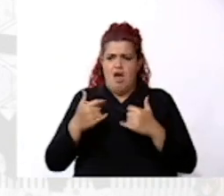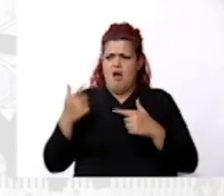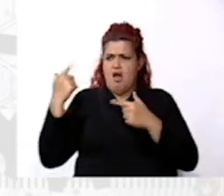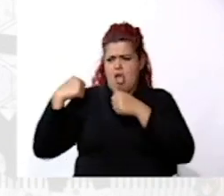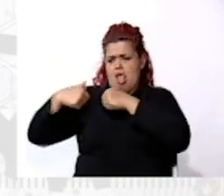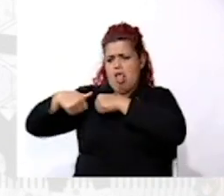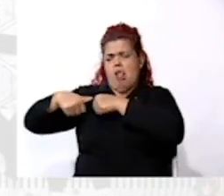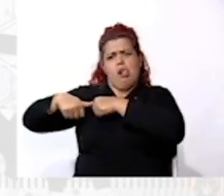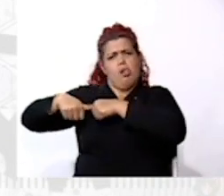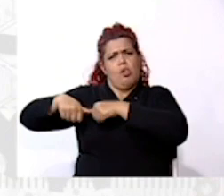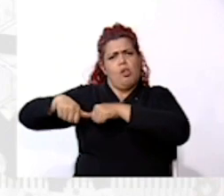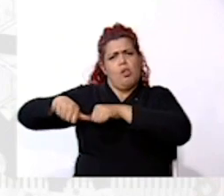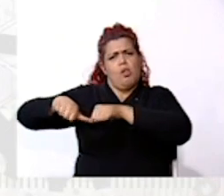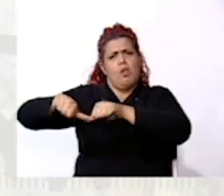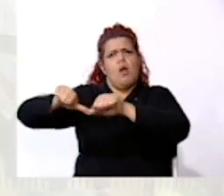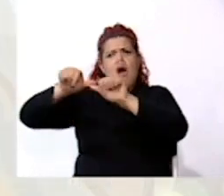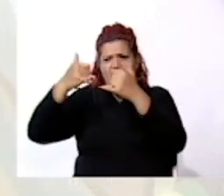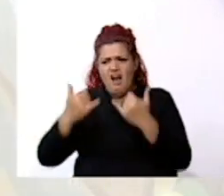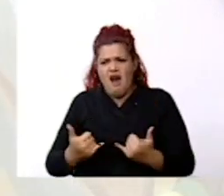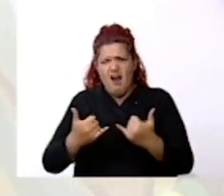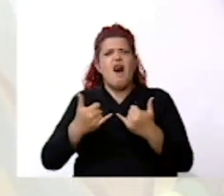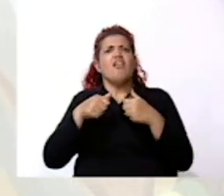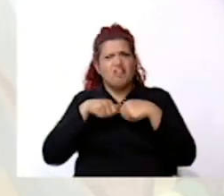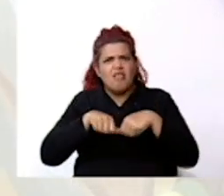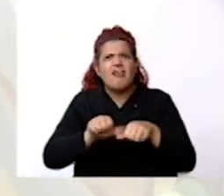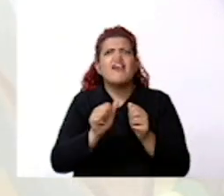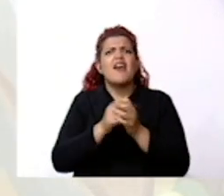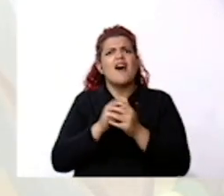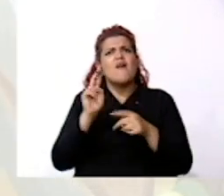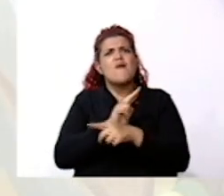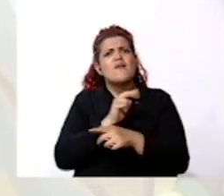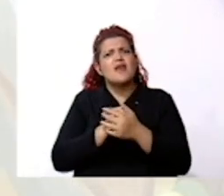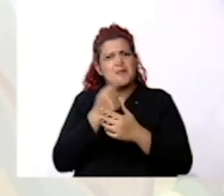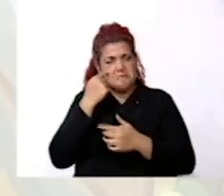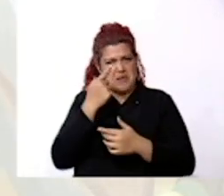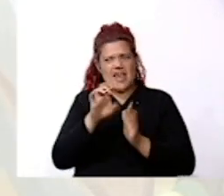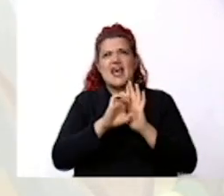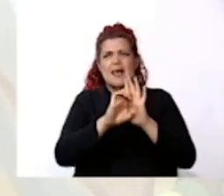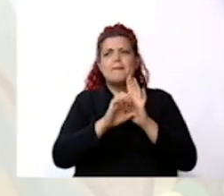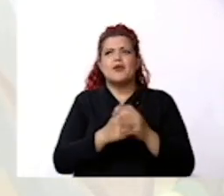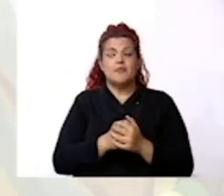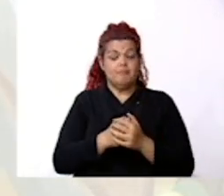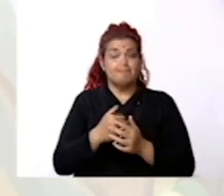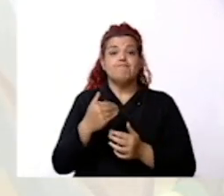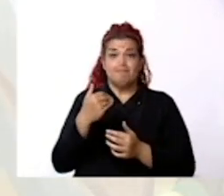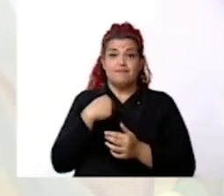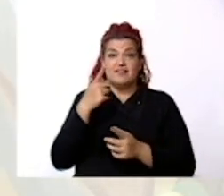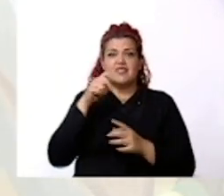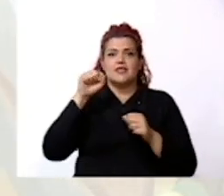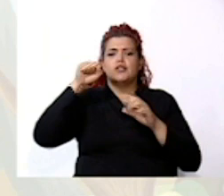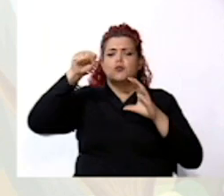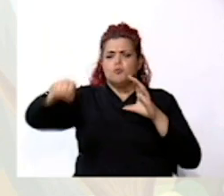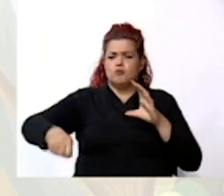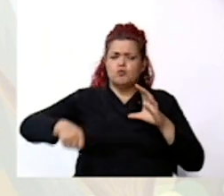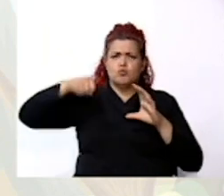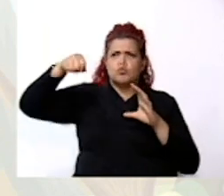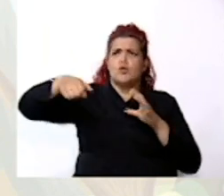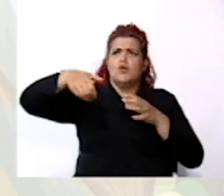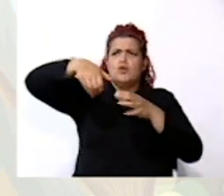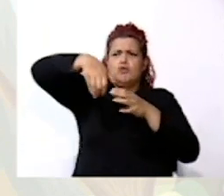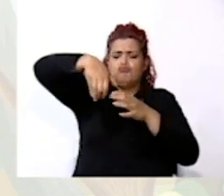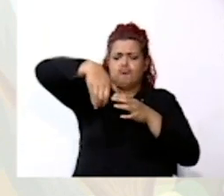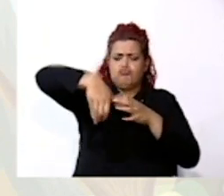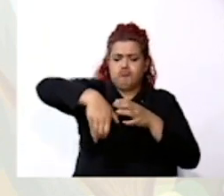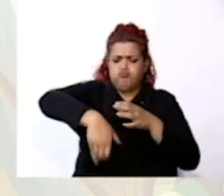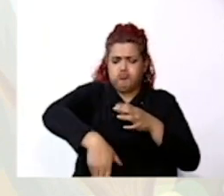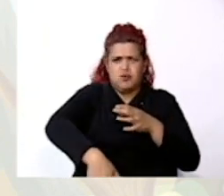se siguen usando. ¿Qué les parece si vemos estos ejemplos? Tenemos el torno. El torno